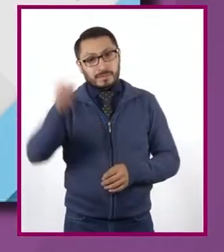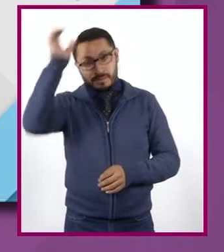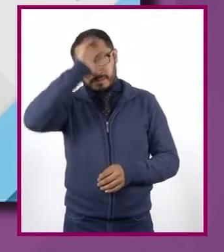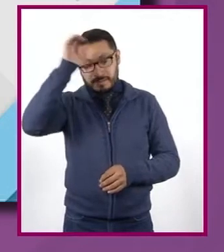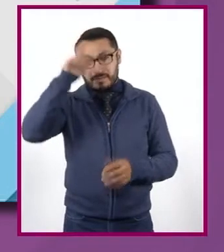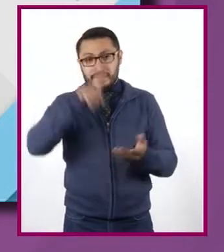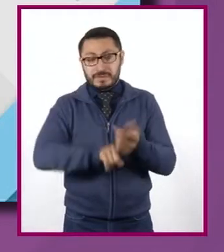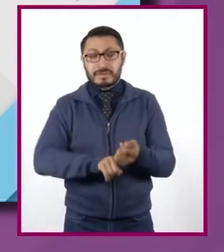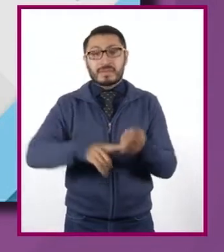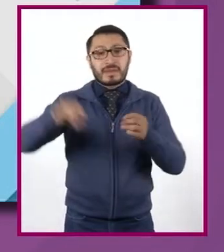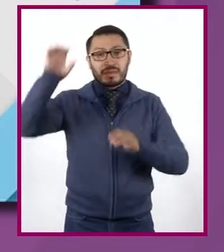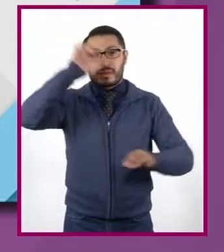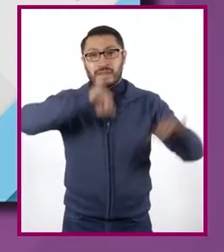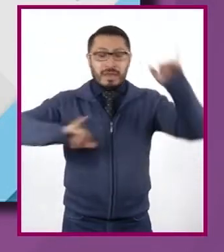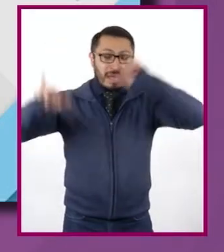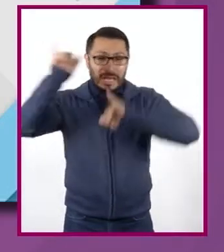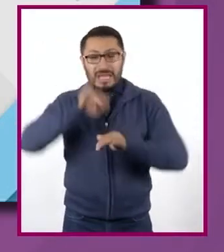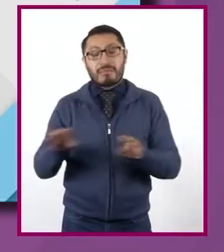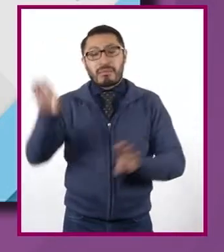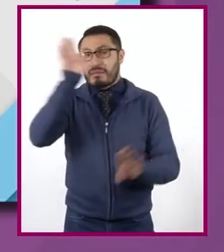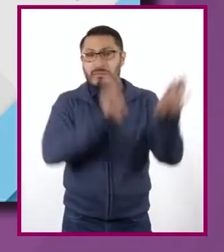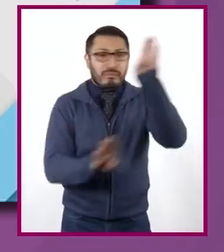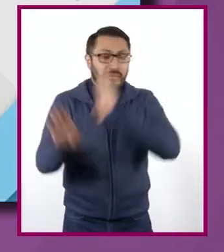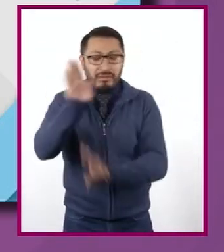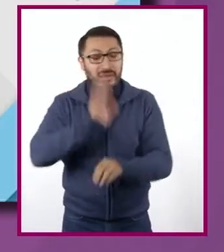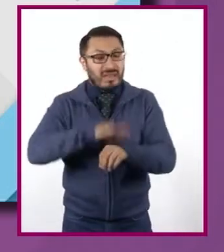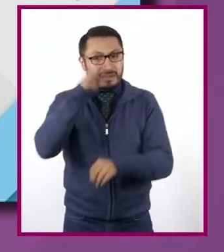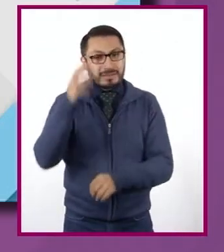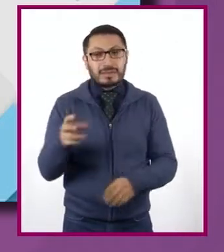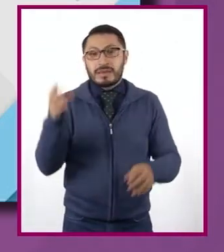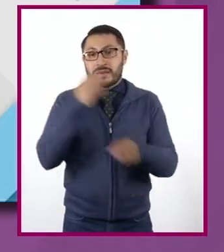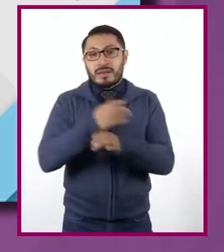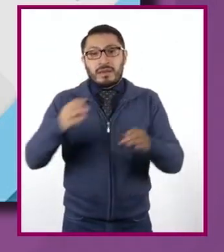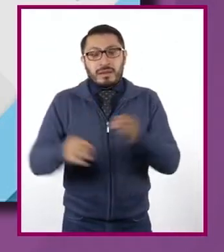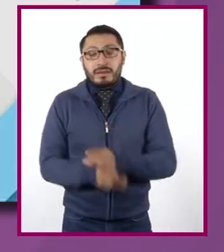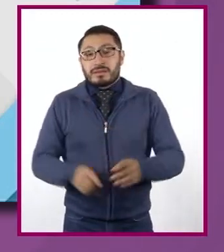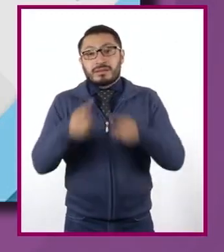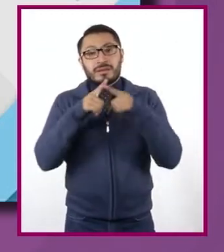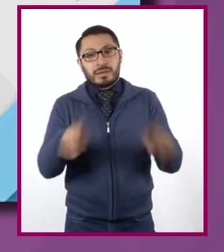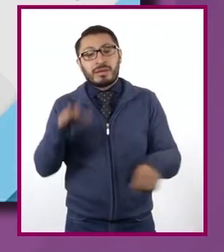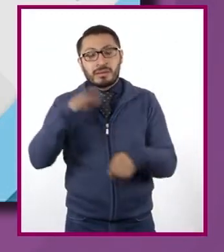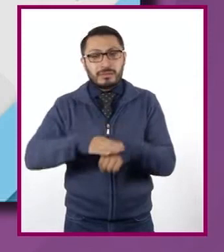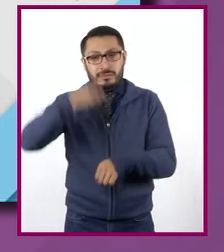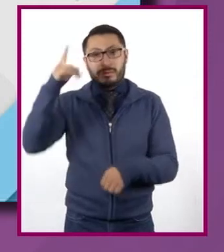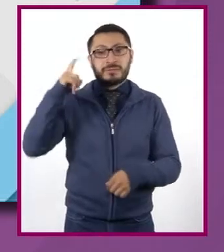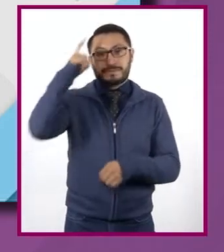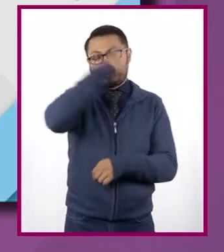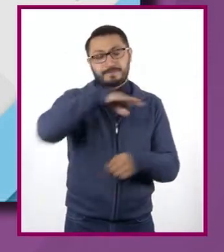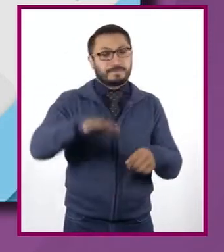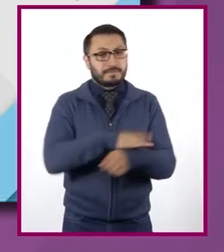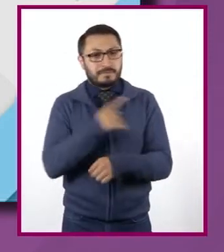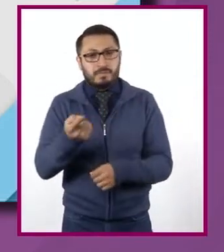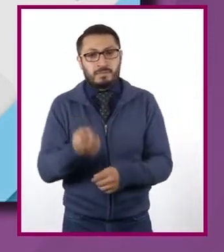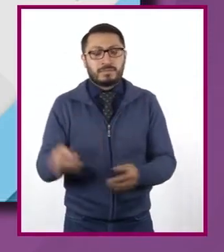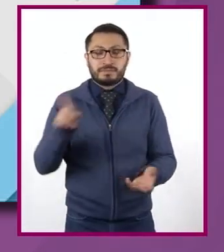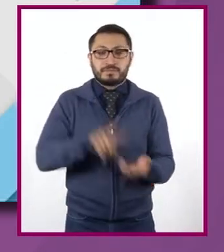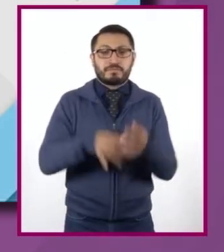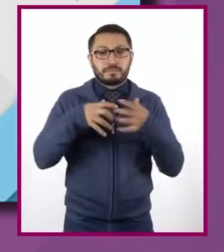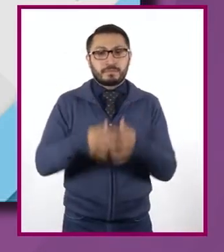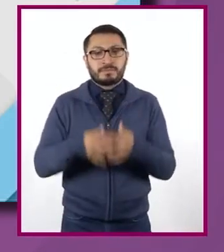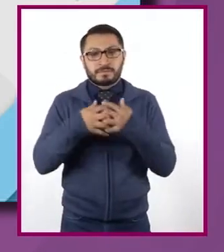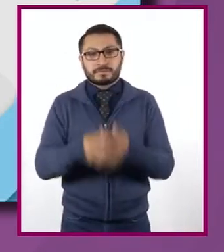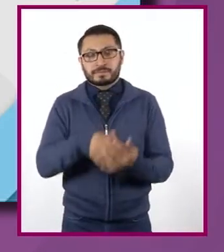química y especialmente la biología, las cosas no son tan sencillas. Es parte porque los sistemas que se estudian son mucho